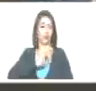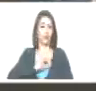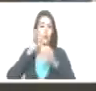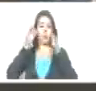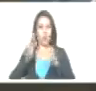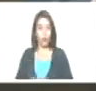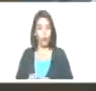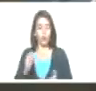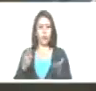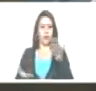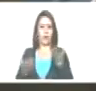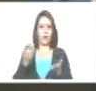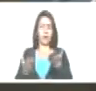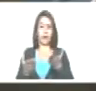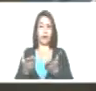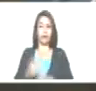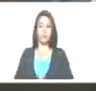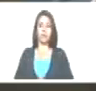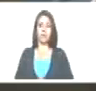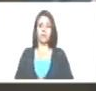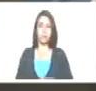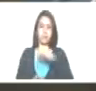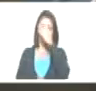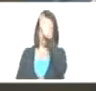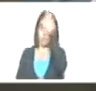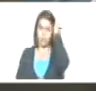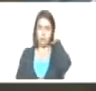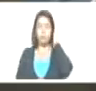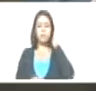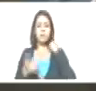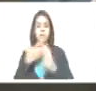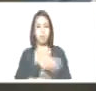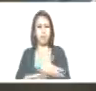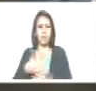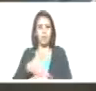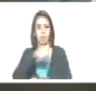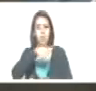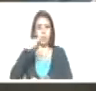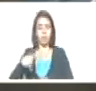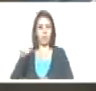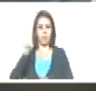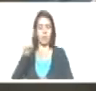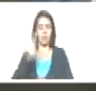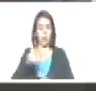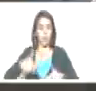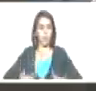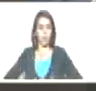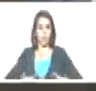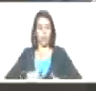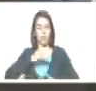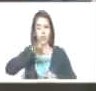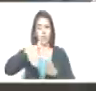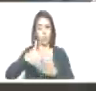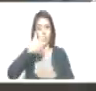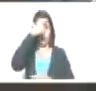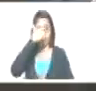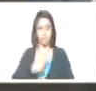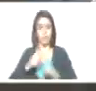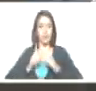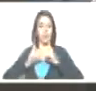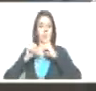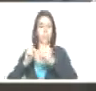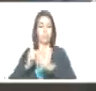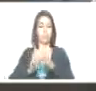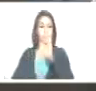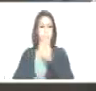equitativa. Somos los millones y millones de venezolanos quienes ponemos nuestro empeño, nuestra alma y nuestra dedicación para sacar nuestro